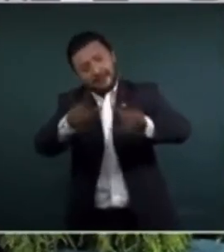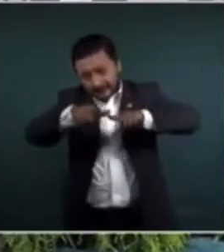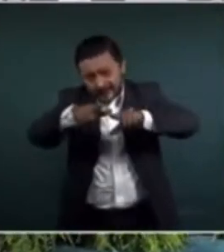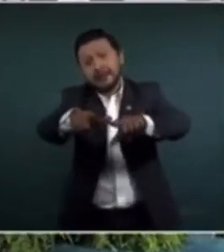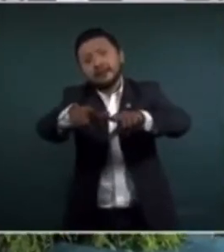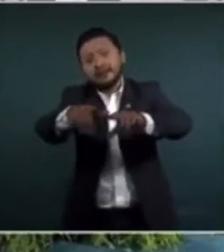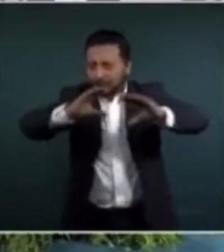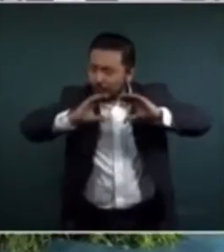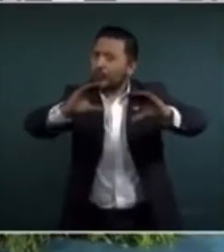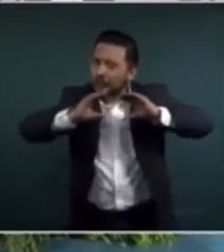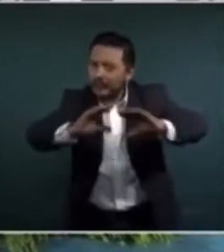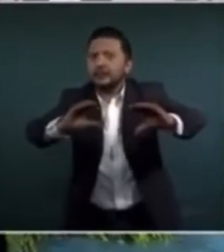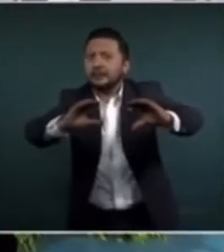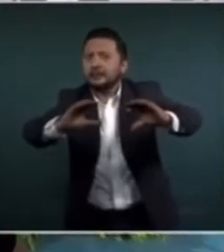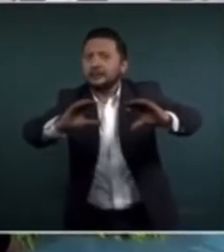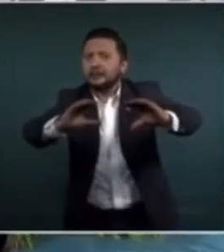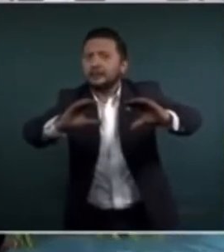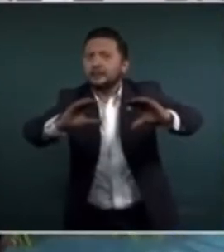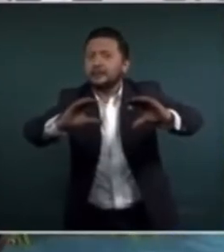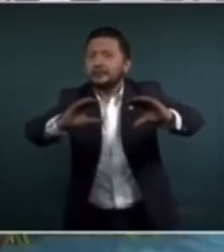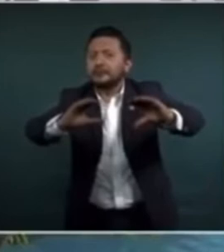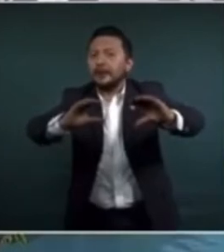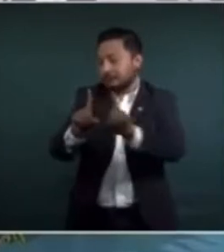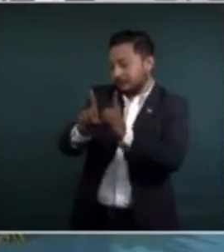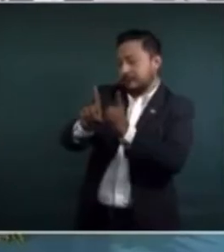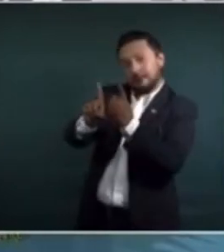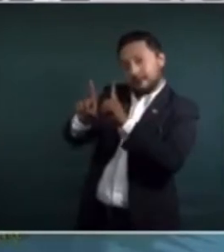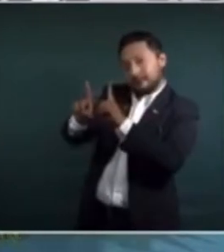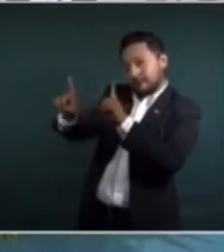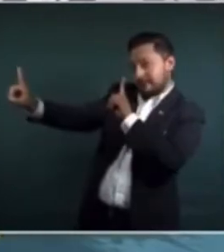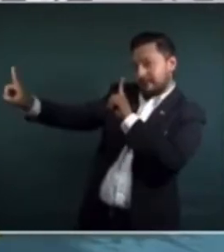seguir cuidándonos la sana distancia.